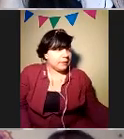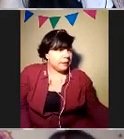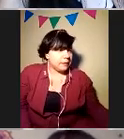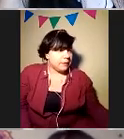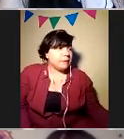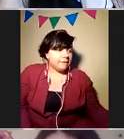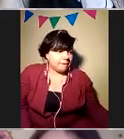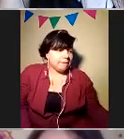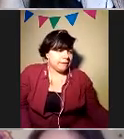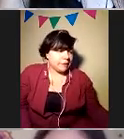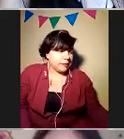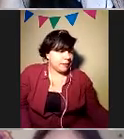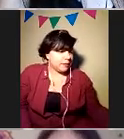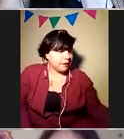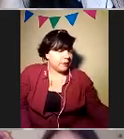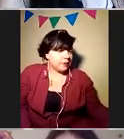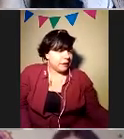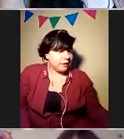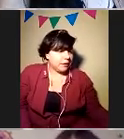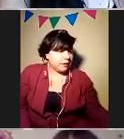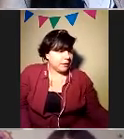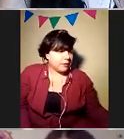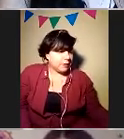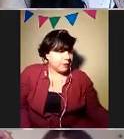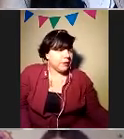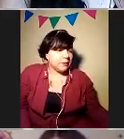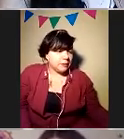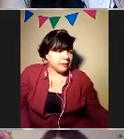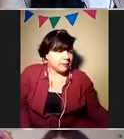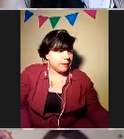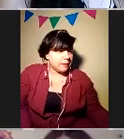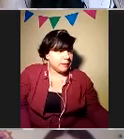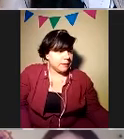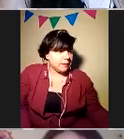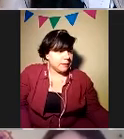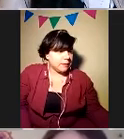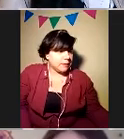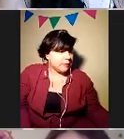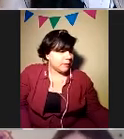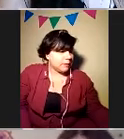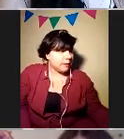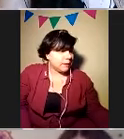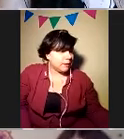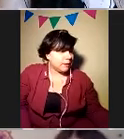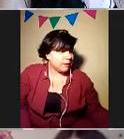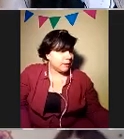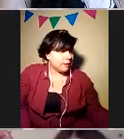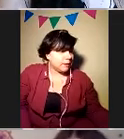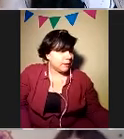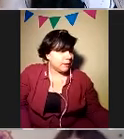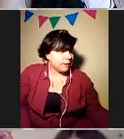llegó a una ciudad, pero que son felices cuando ven ese tipo de alegatos del público. Pero hay pocas marcas, por ejemplo la marca Patagonia, que es una marca chilena,